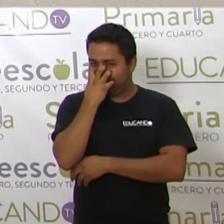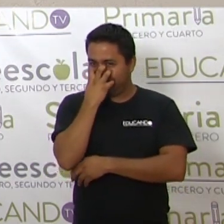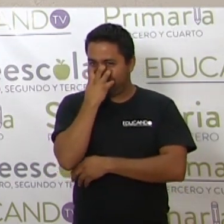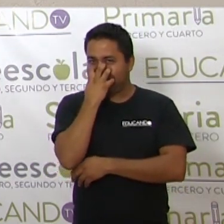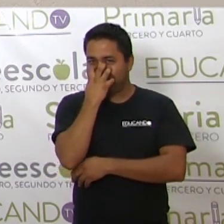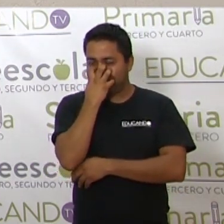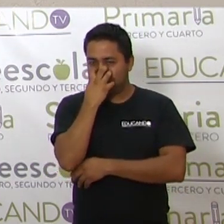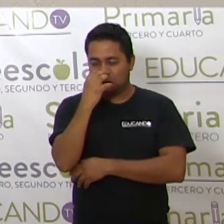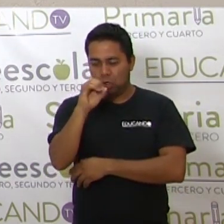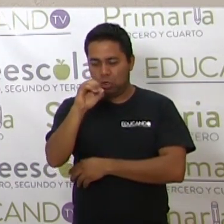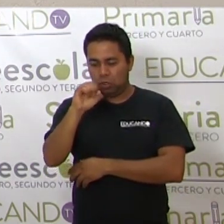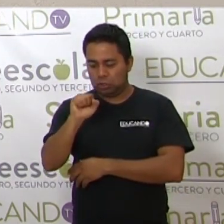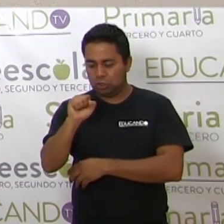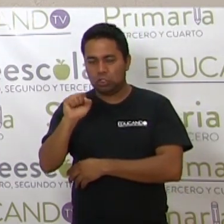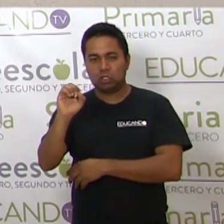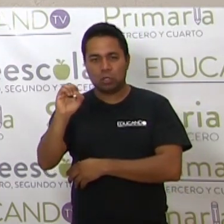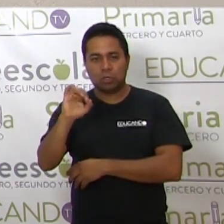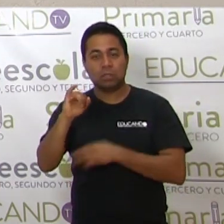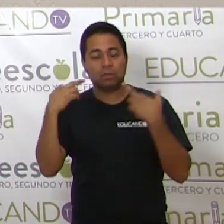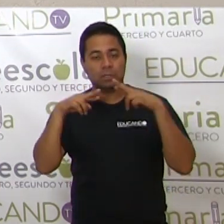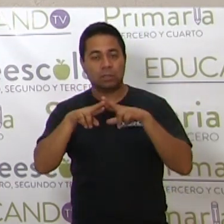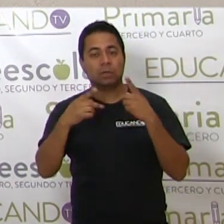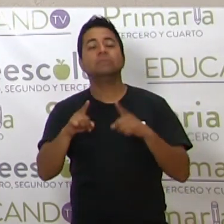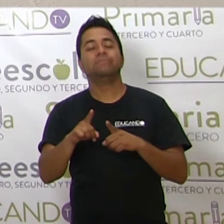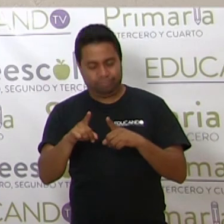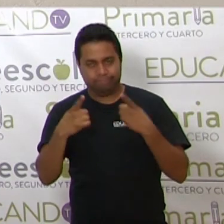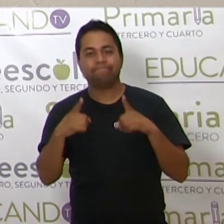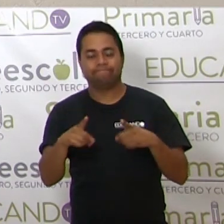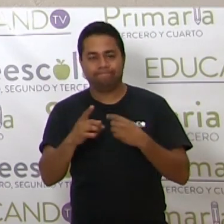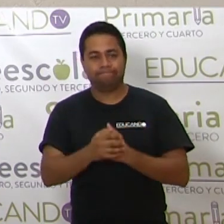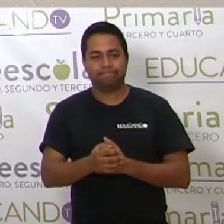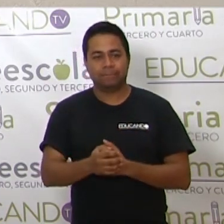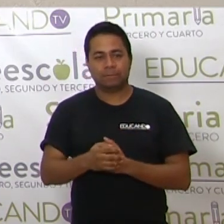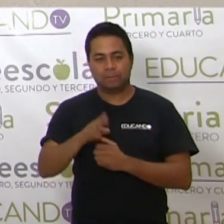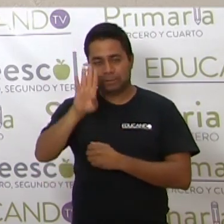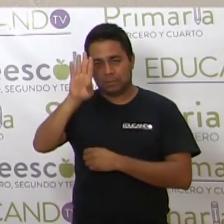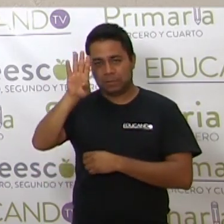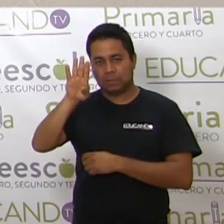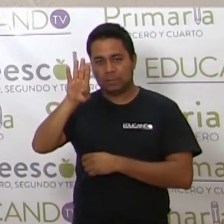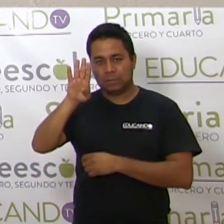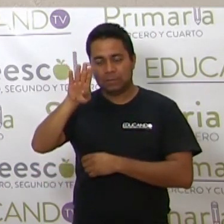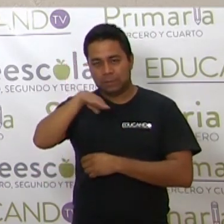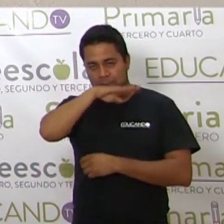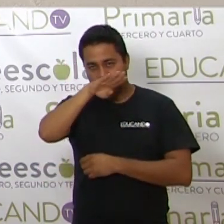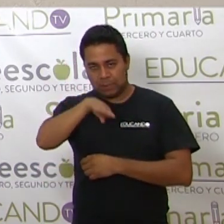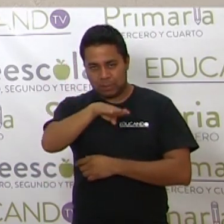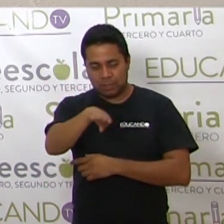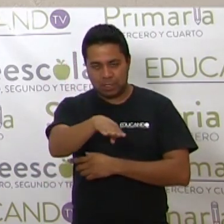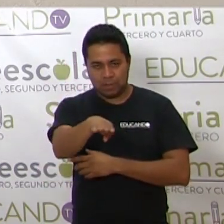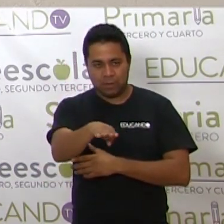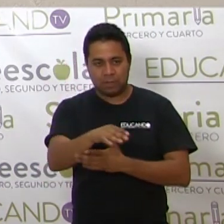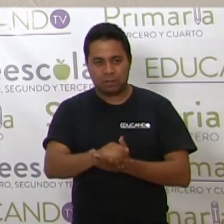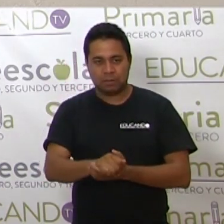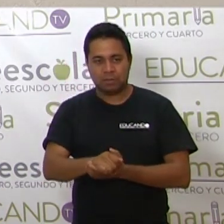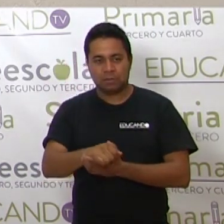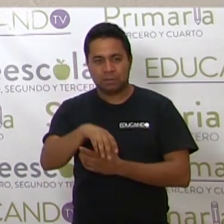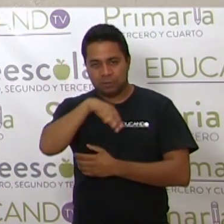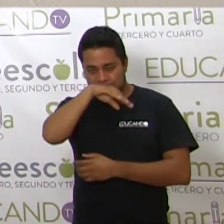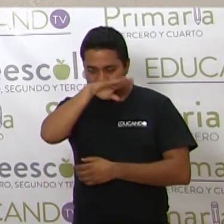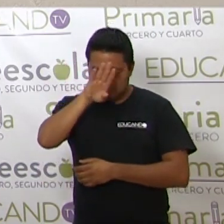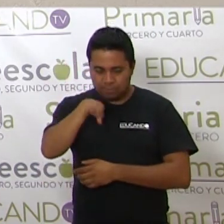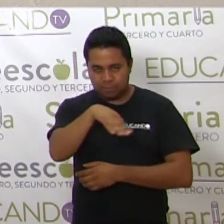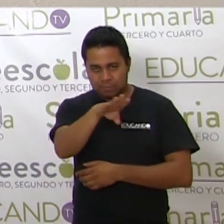oso osos y maestro david y elefante como que le hacemos la